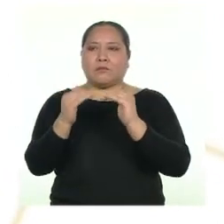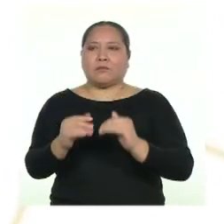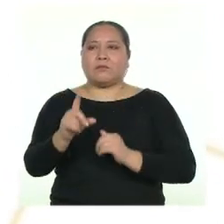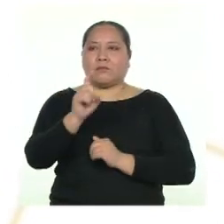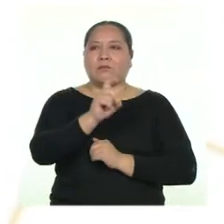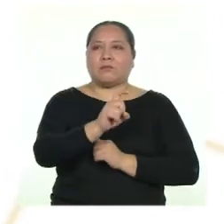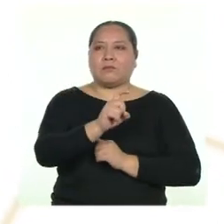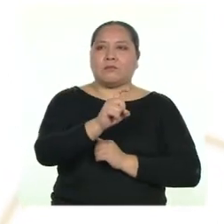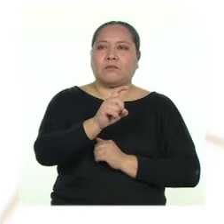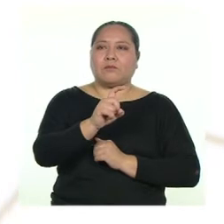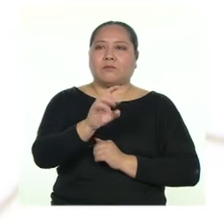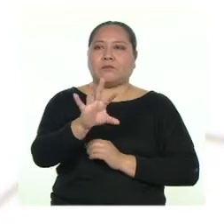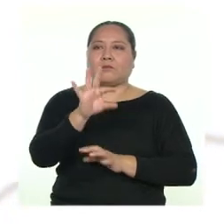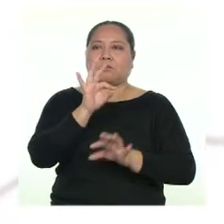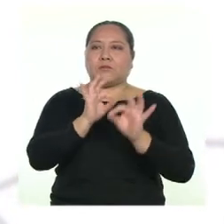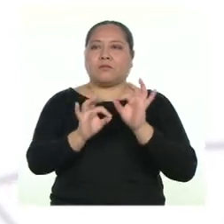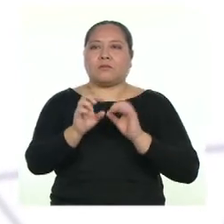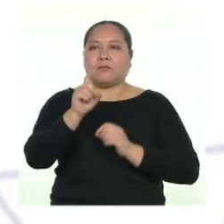y hallamos su valor.